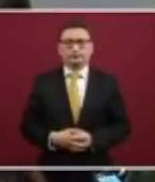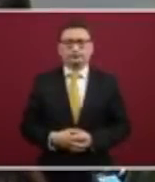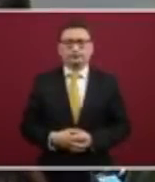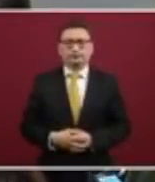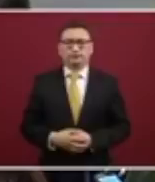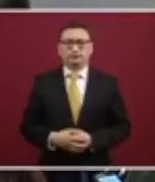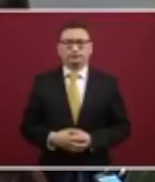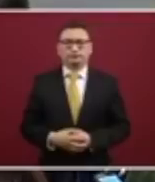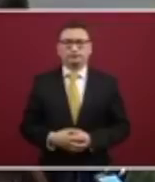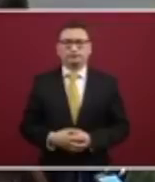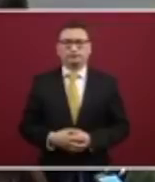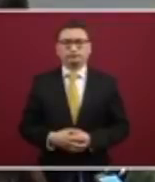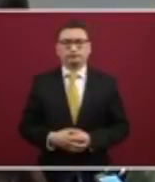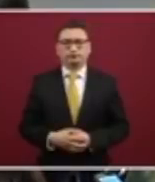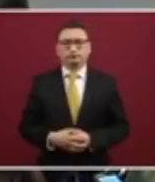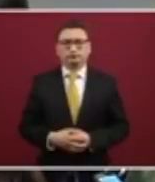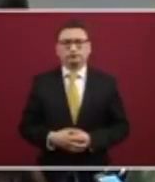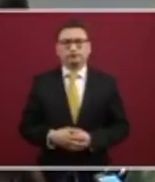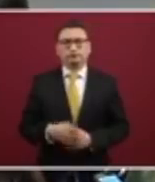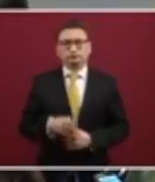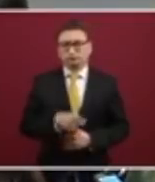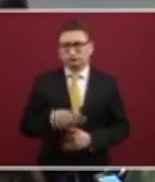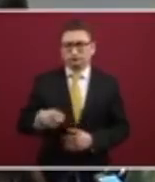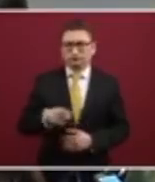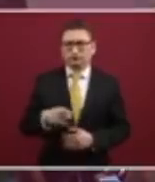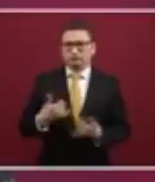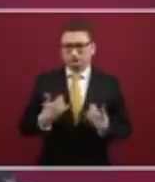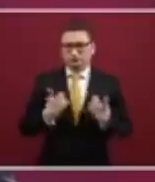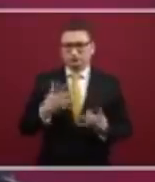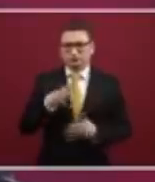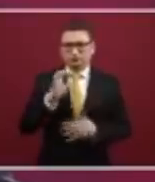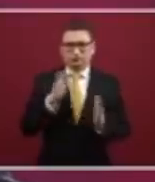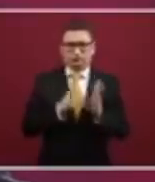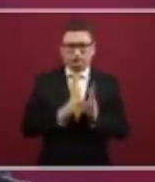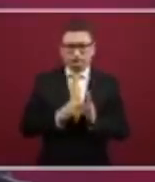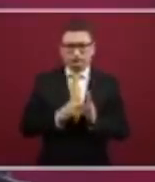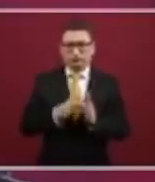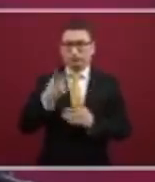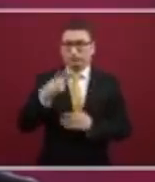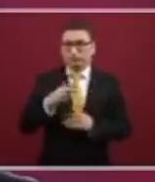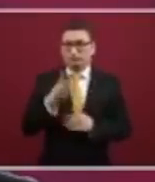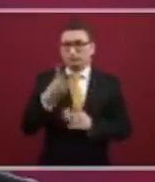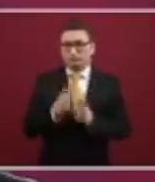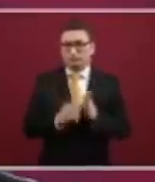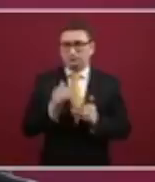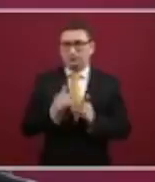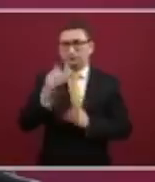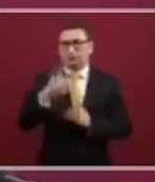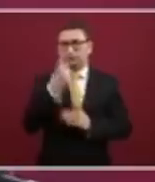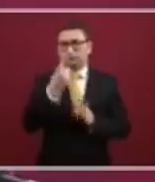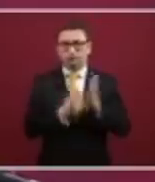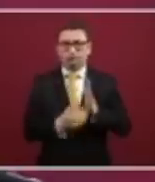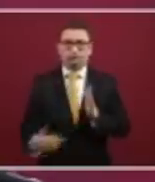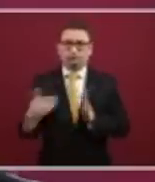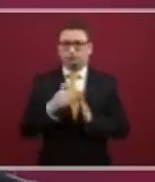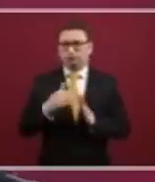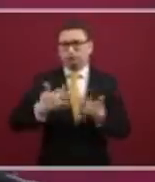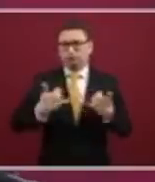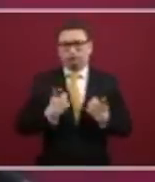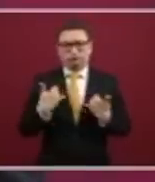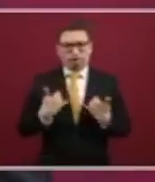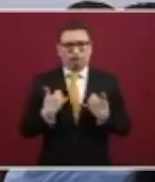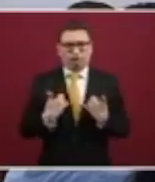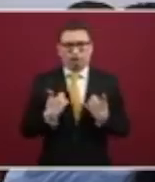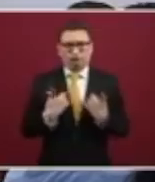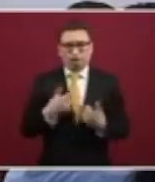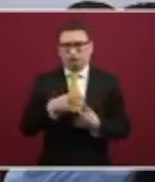son hasta ahora 500 mil, pero en tres meses van a ser 1,000,000 de jóvenes que